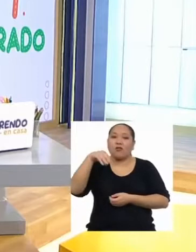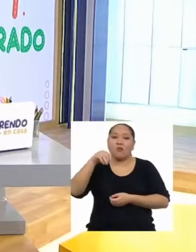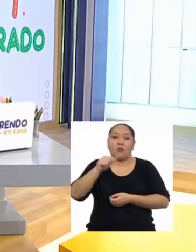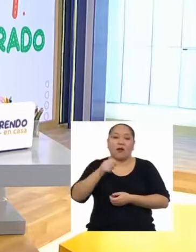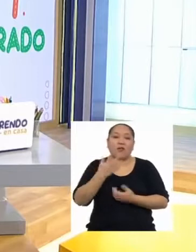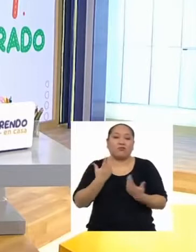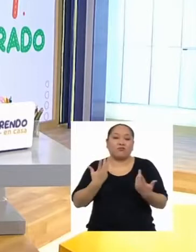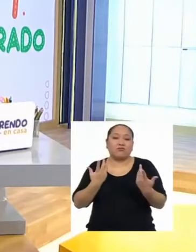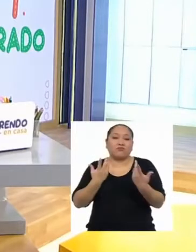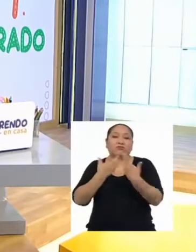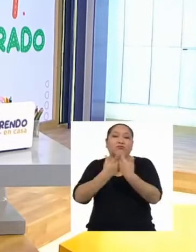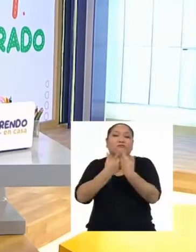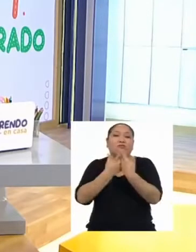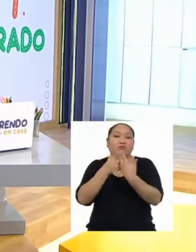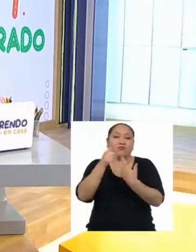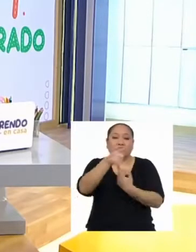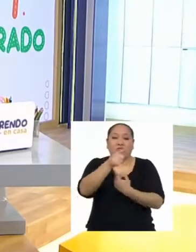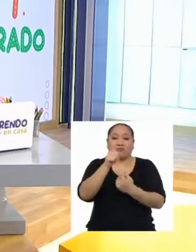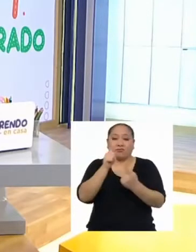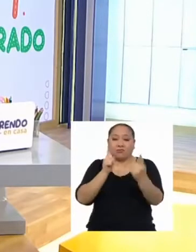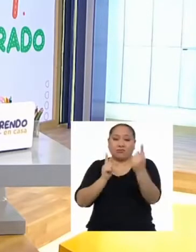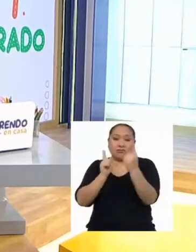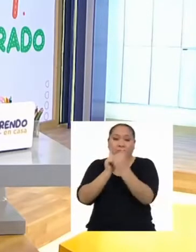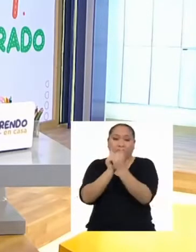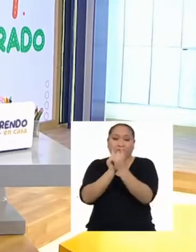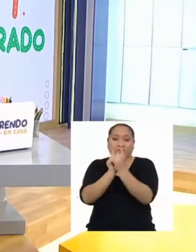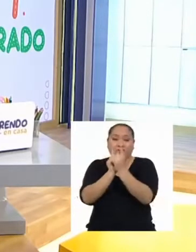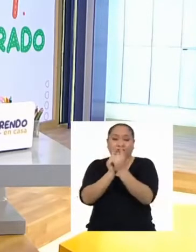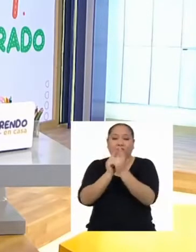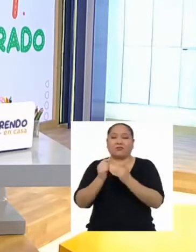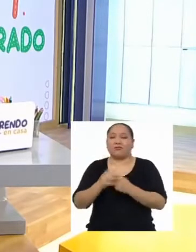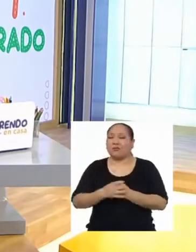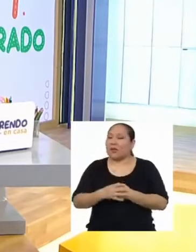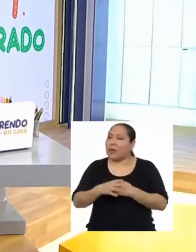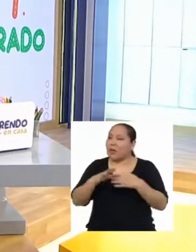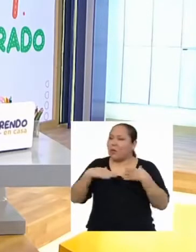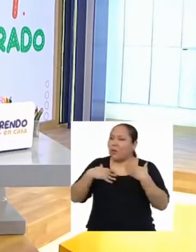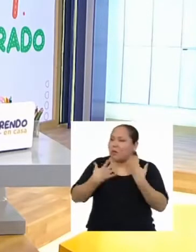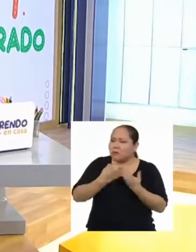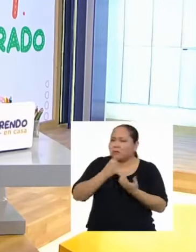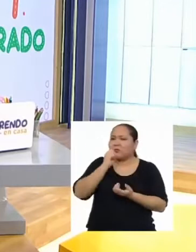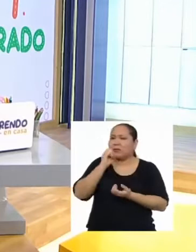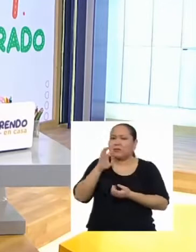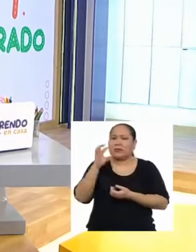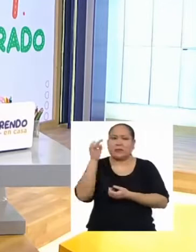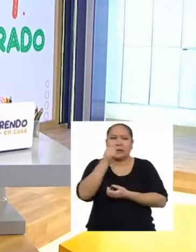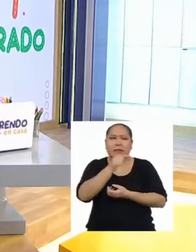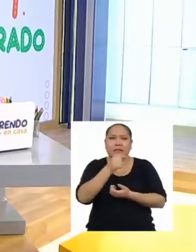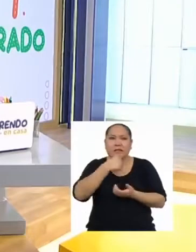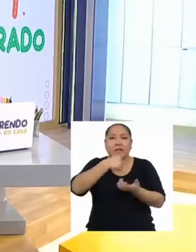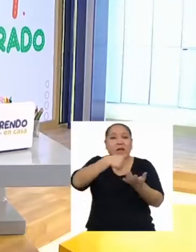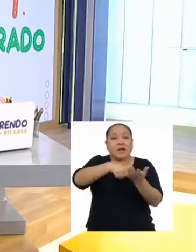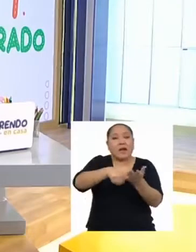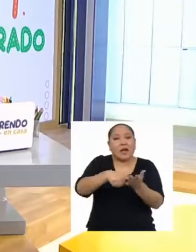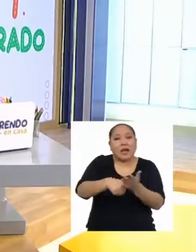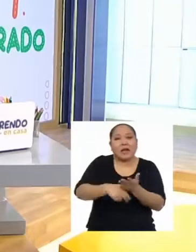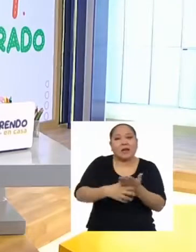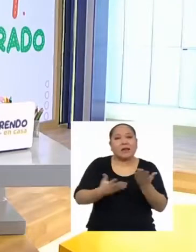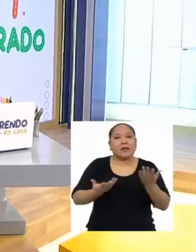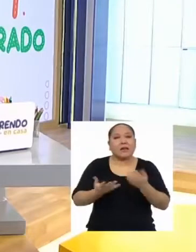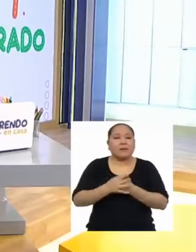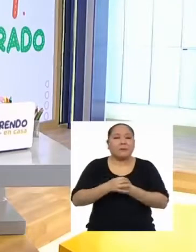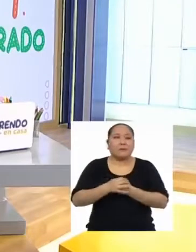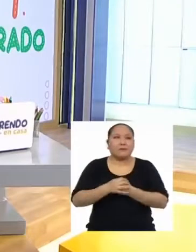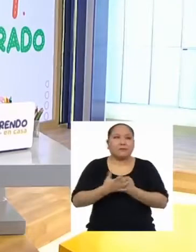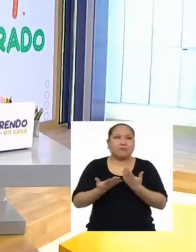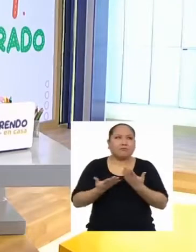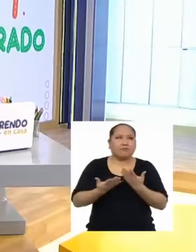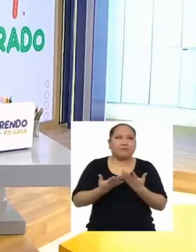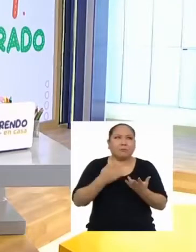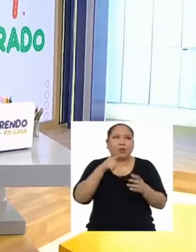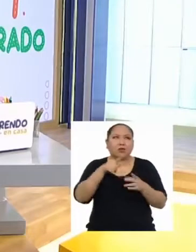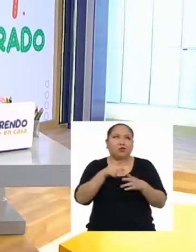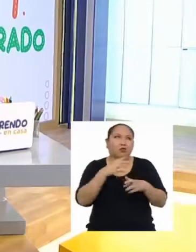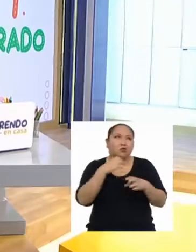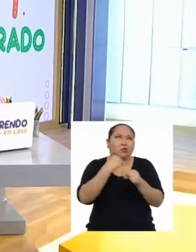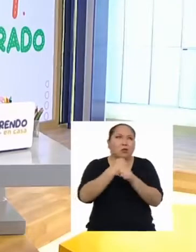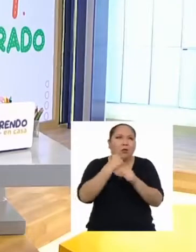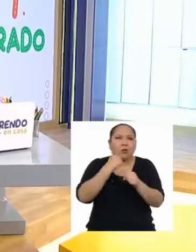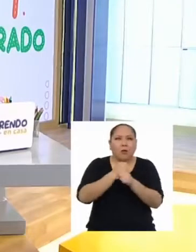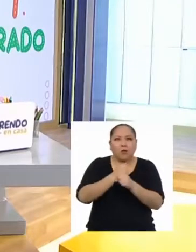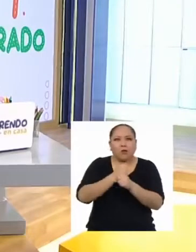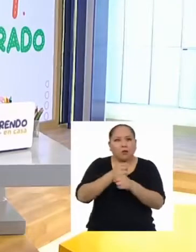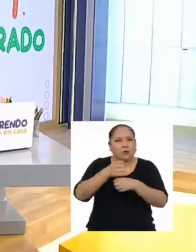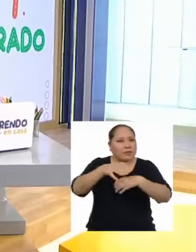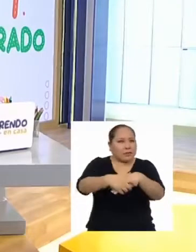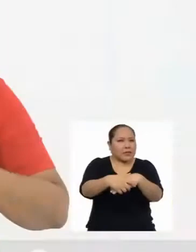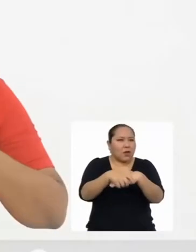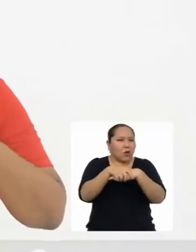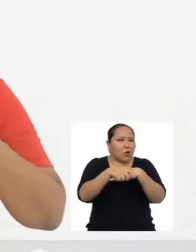cercana entre ambas. Y podríamos decir que esta carta cumple la función de saludar y